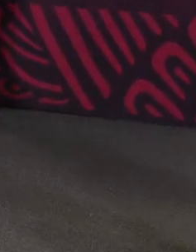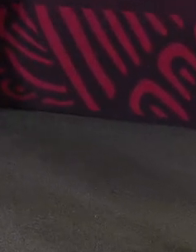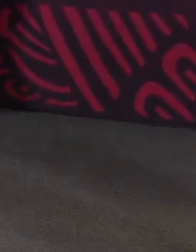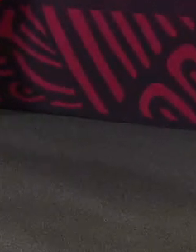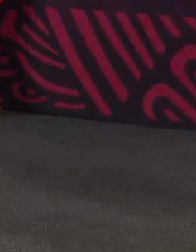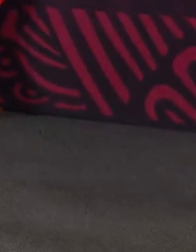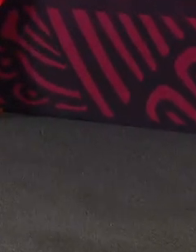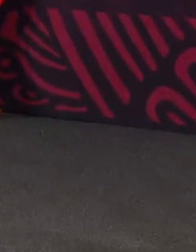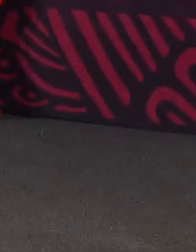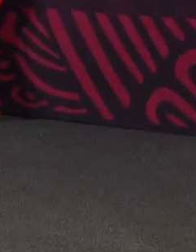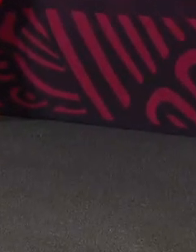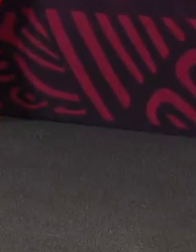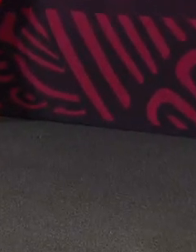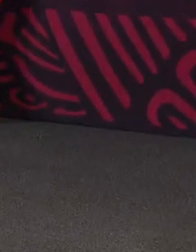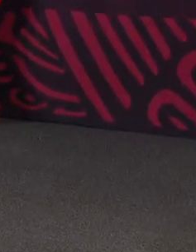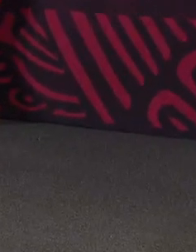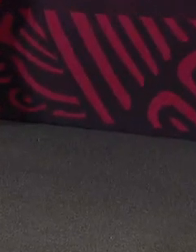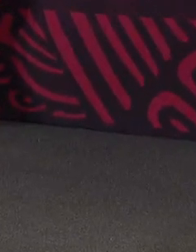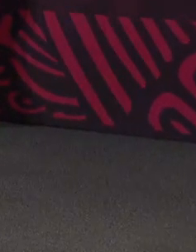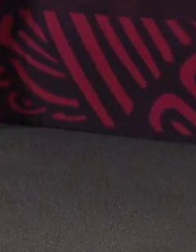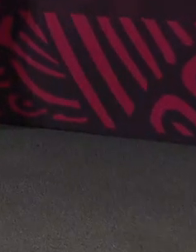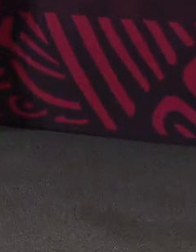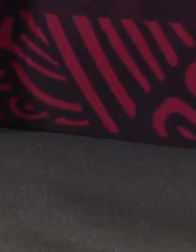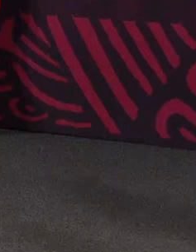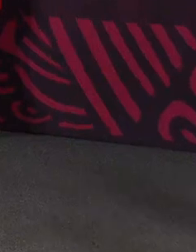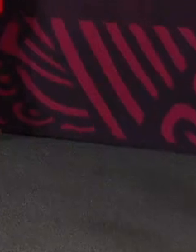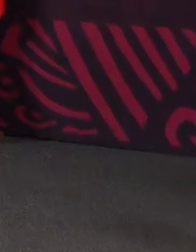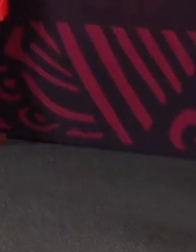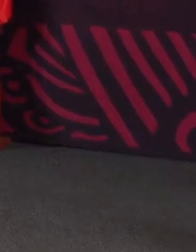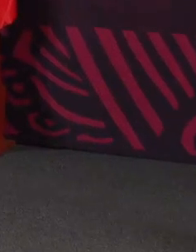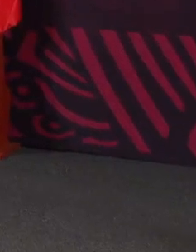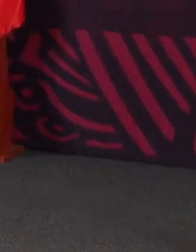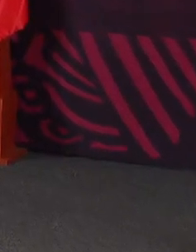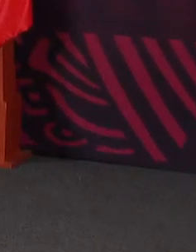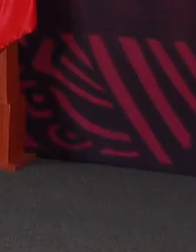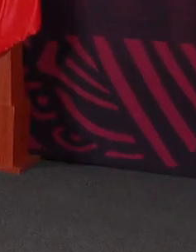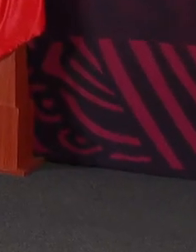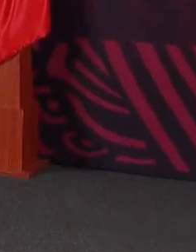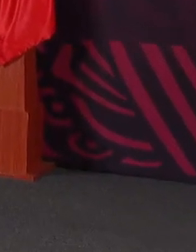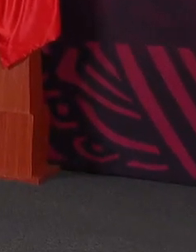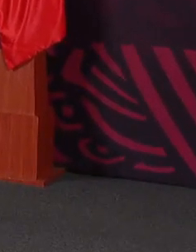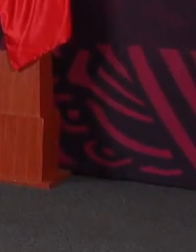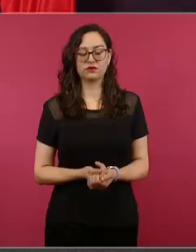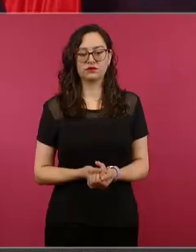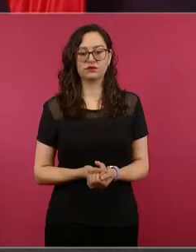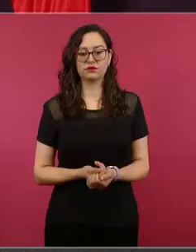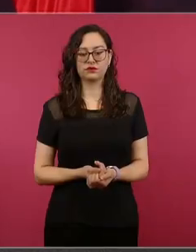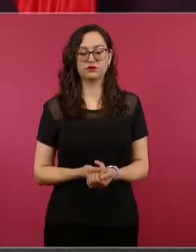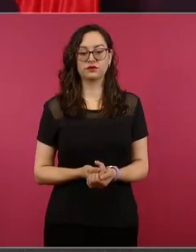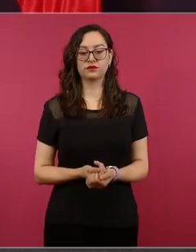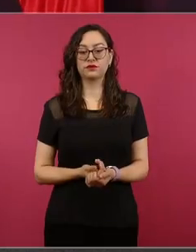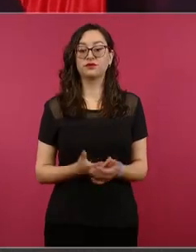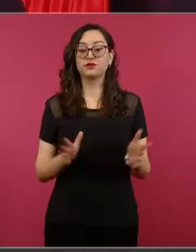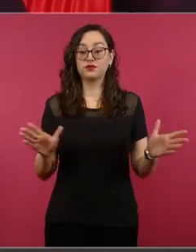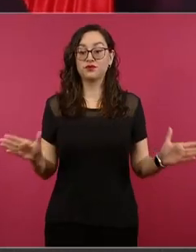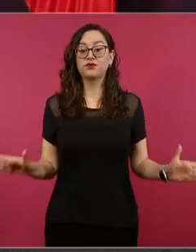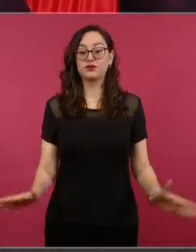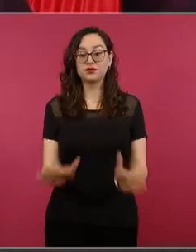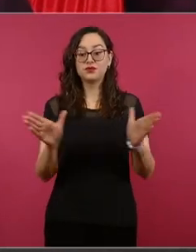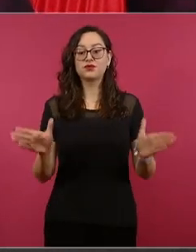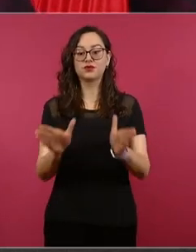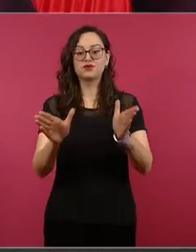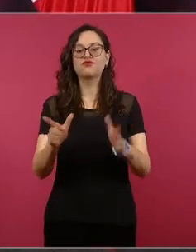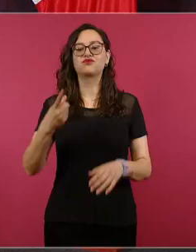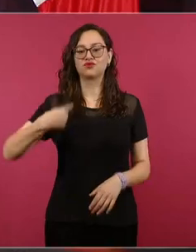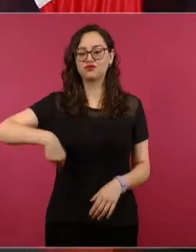Ánimo porque estamos bien y de buenas. Y está iniciando la semana. Y vamos